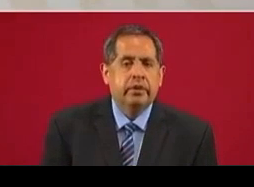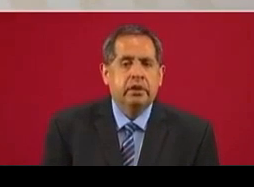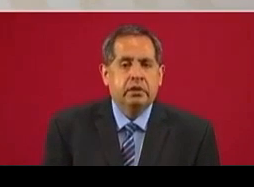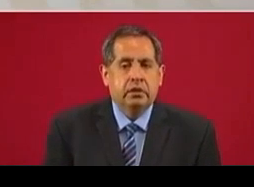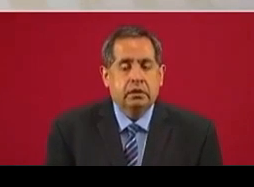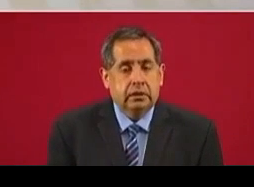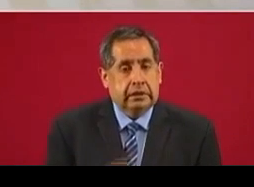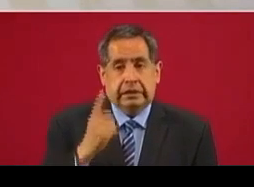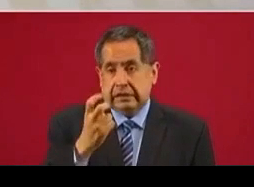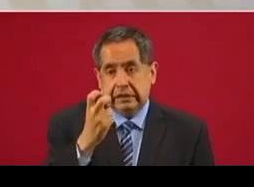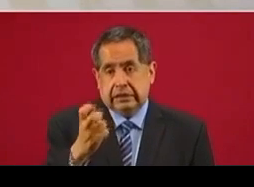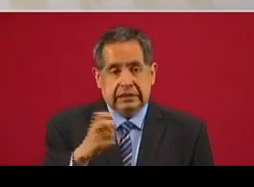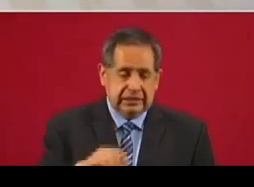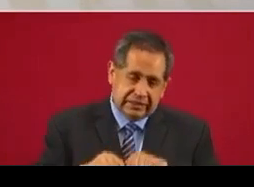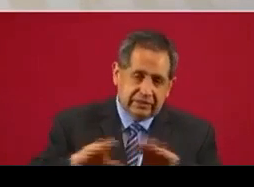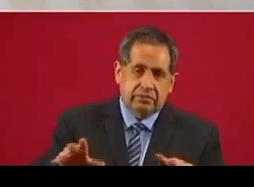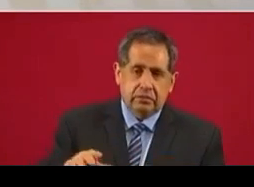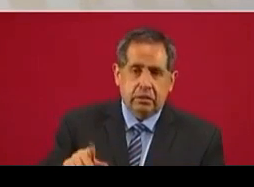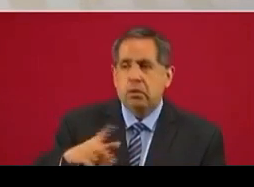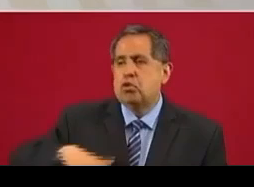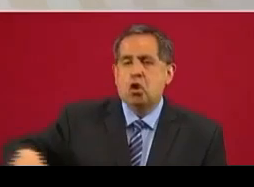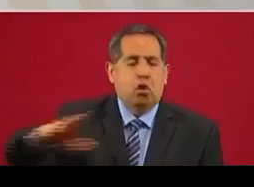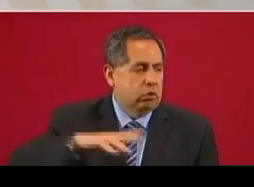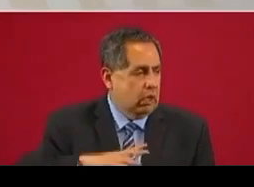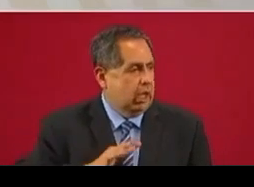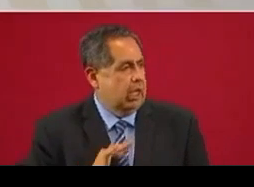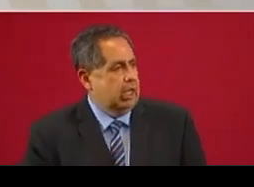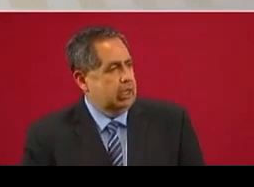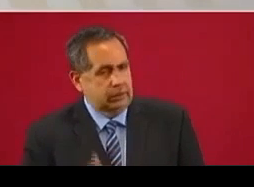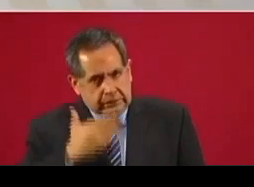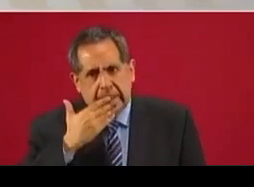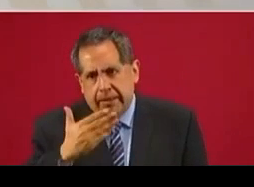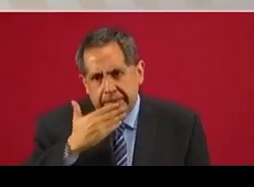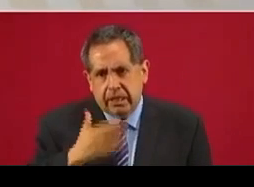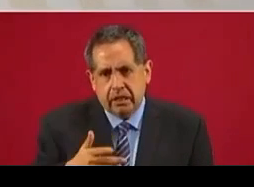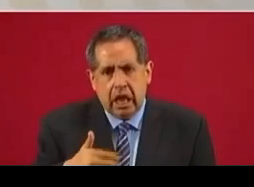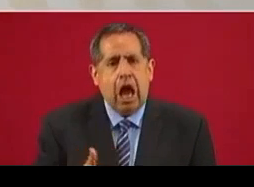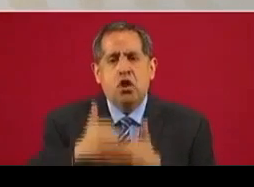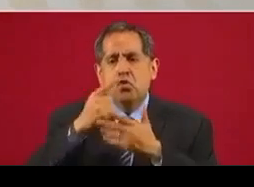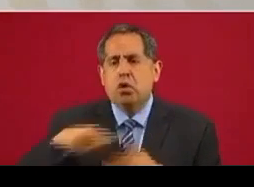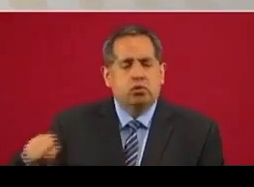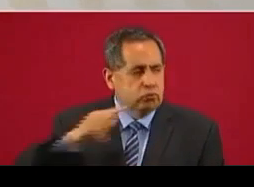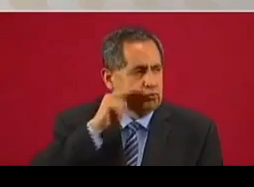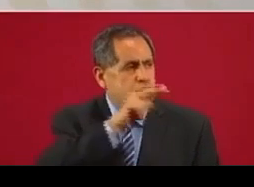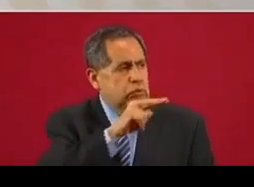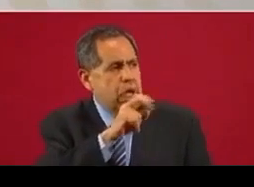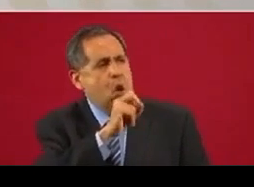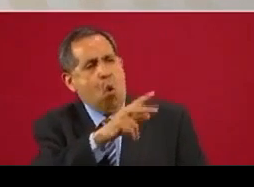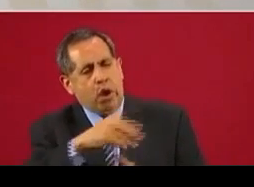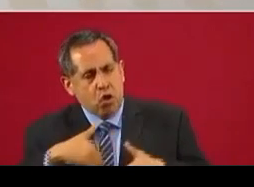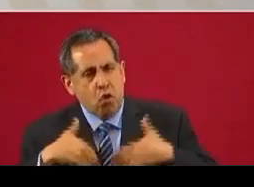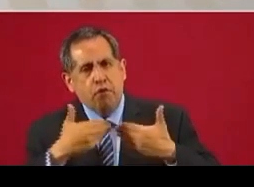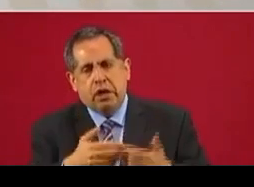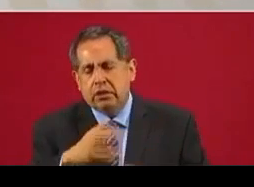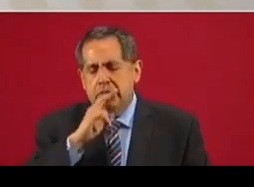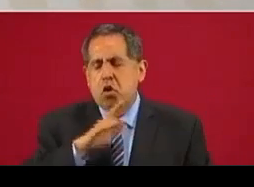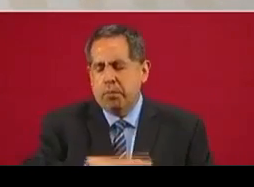porque eso es an esto ayuda a purificar la vida pública